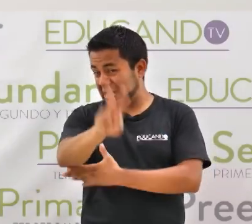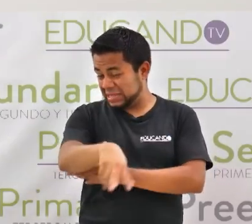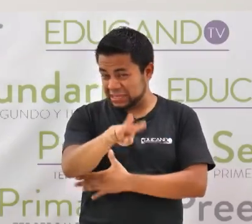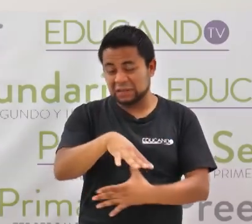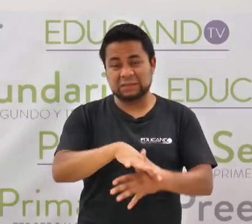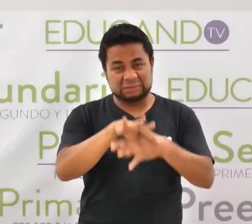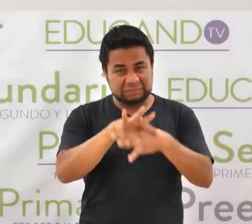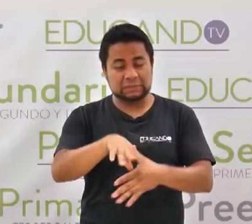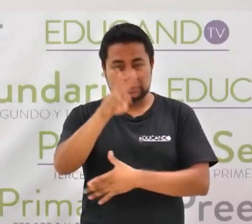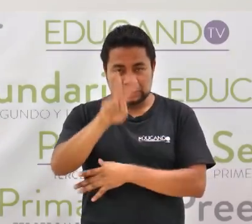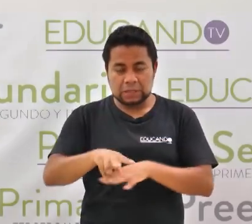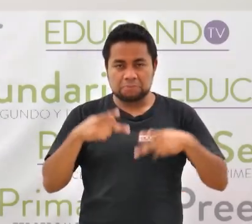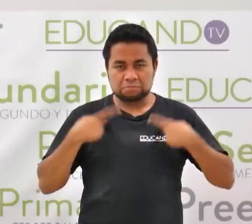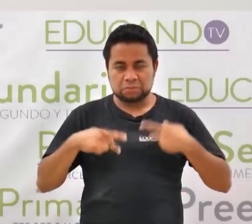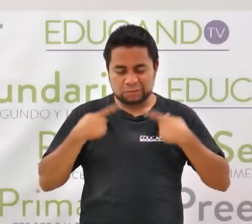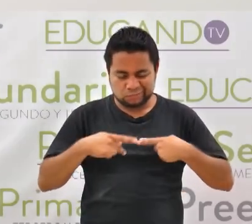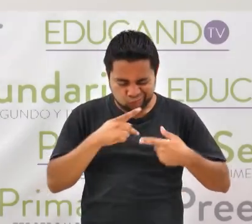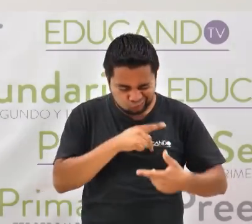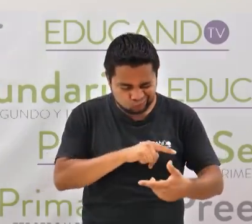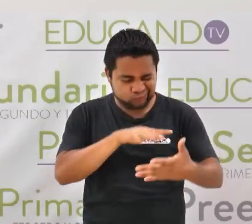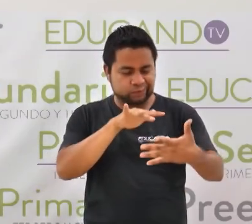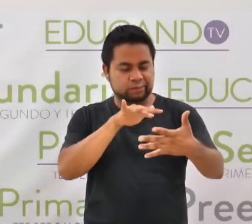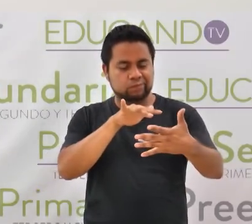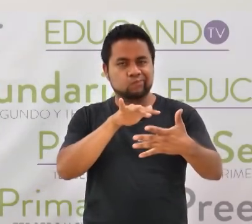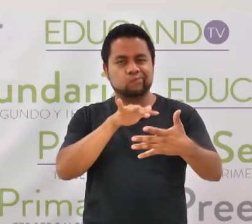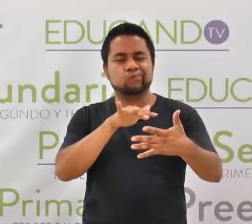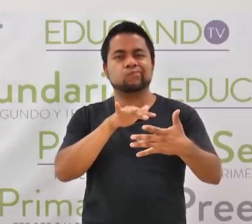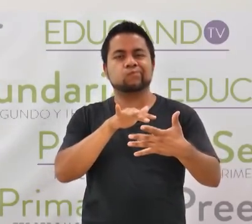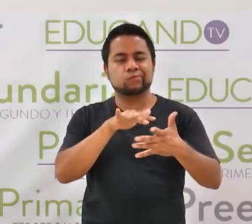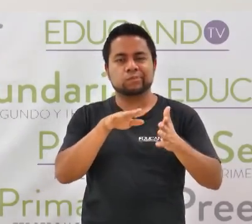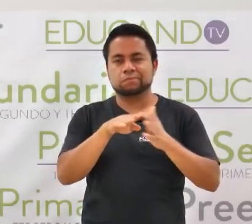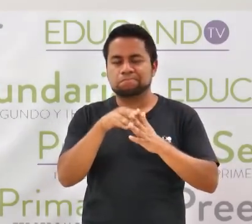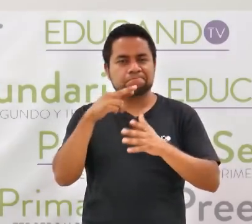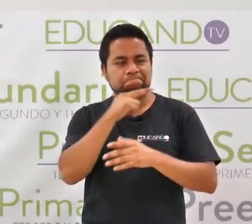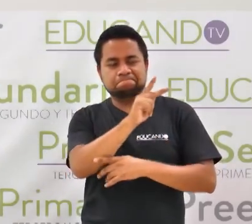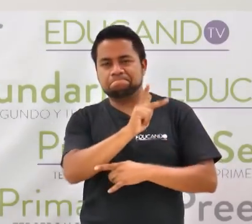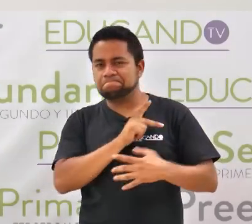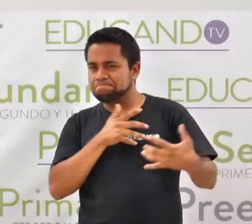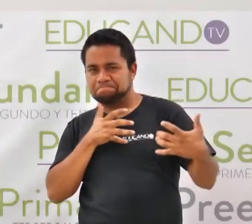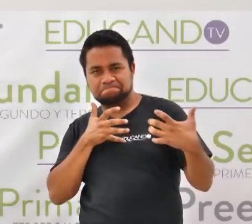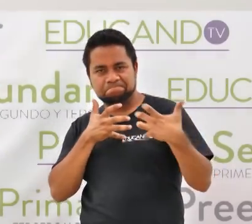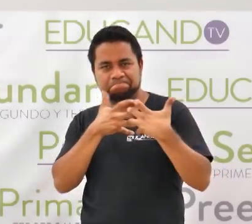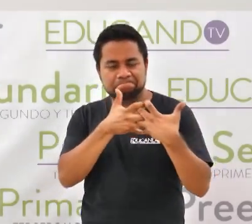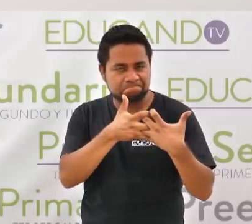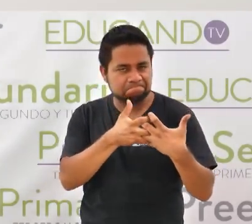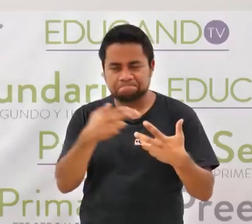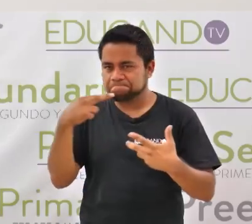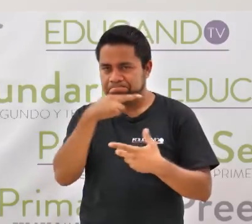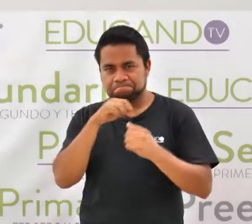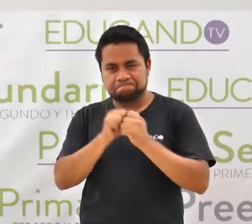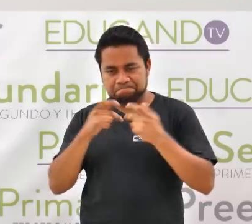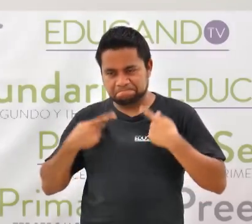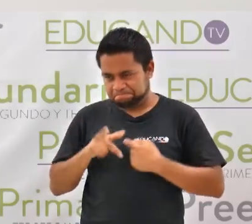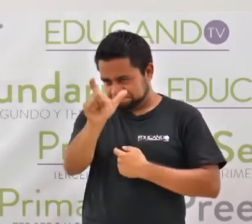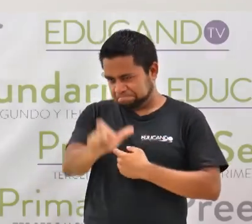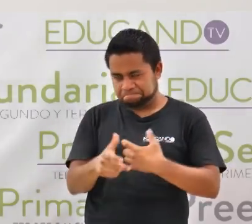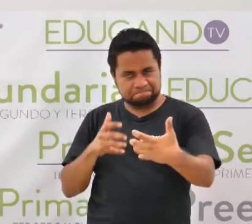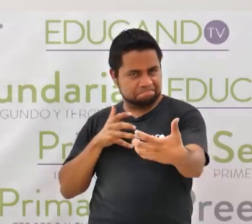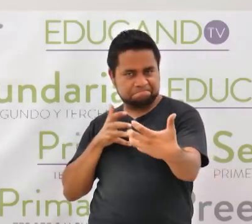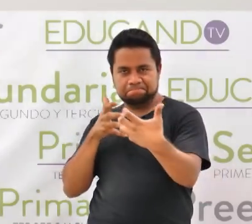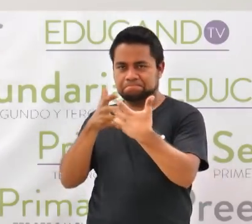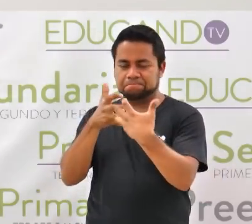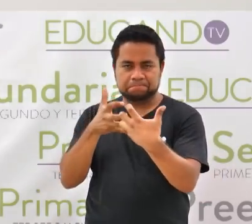real y el lector tiene que identificarse rápidamente con el diálogo, identificarse rápidamente con